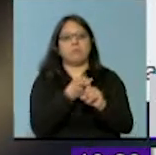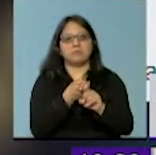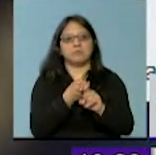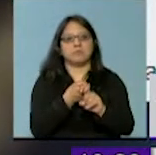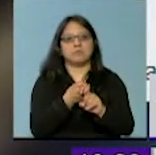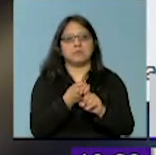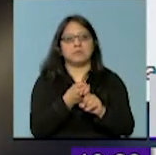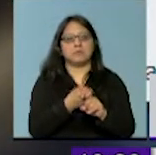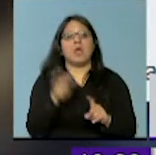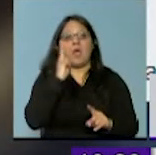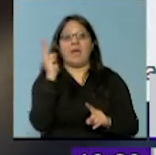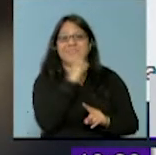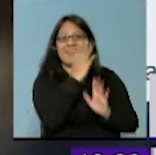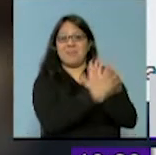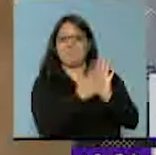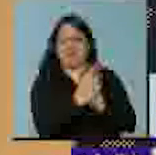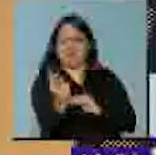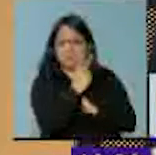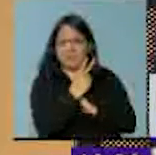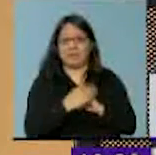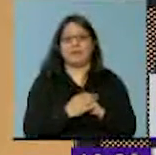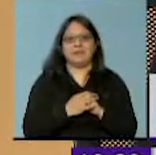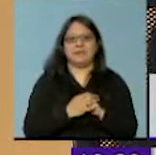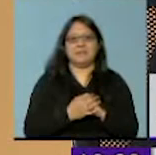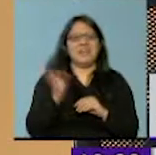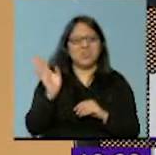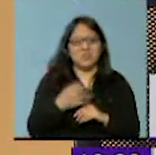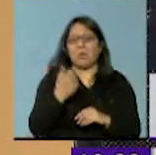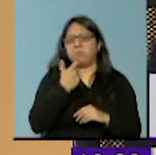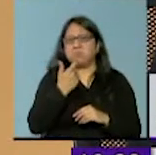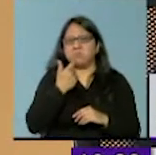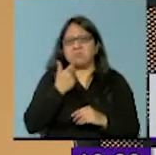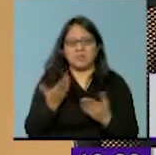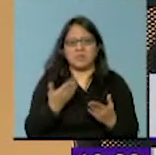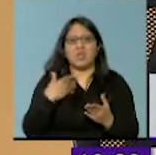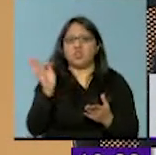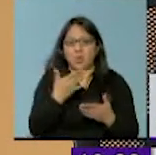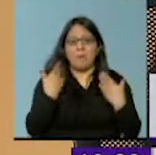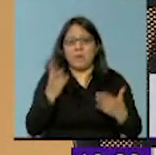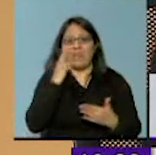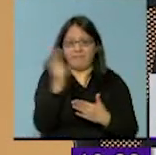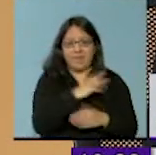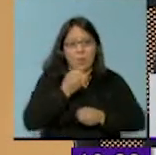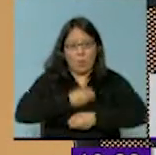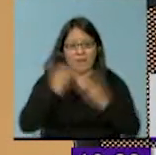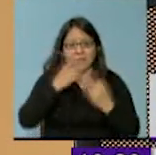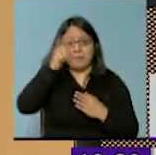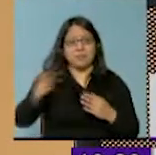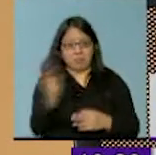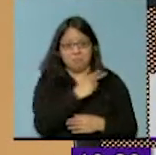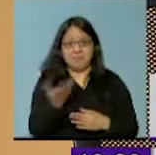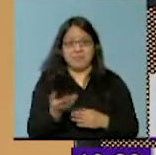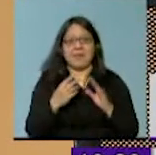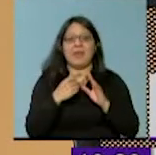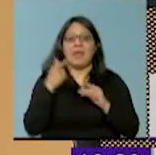Ahí están las imágenes. Ahí están las imágenes. Estamos hablando de datos que están visibles para todo el mundo. Están en internet. Ministro